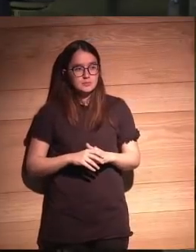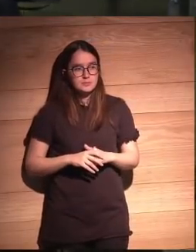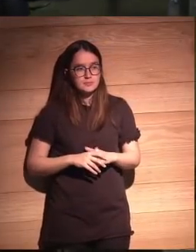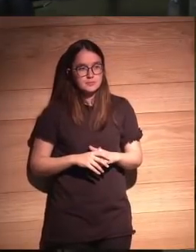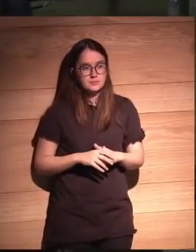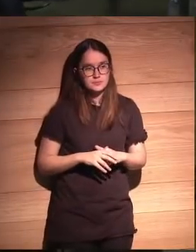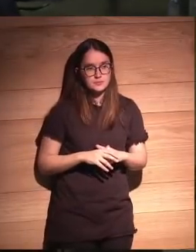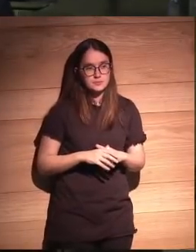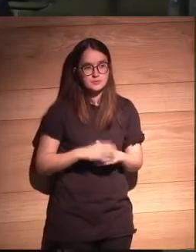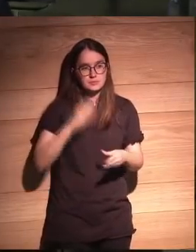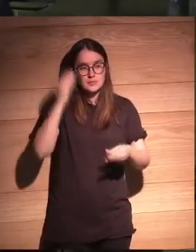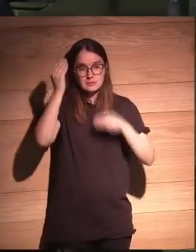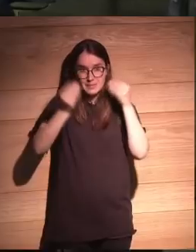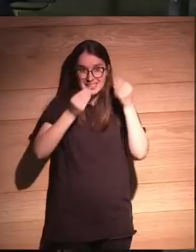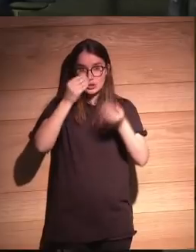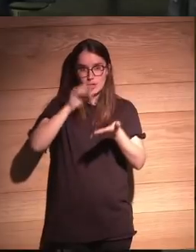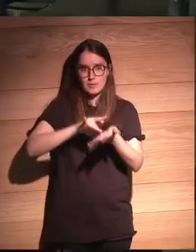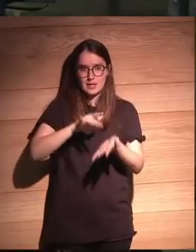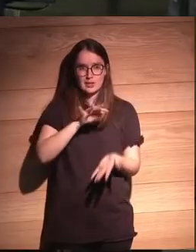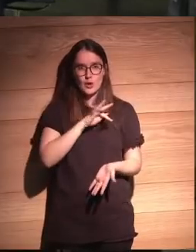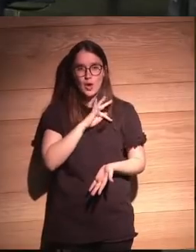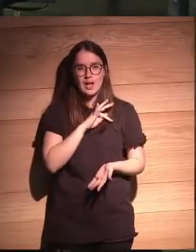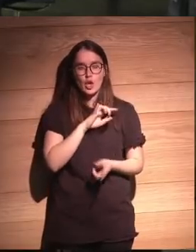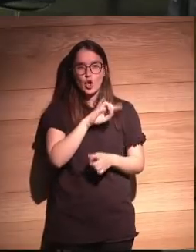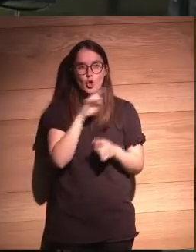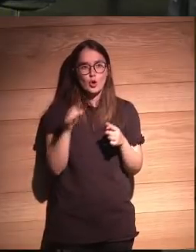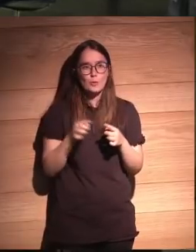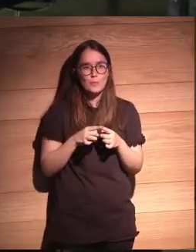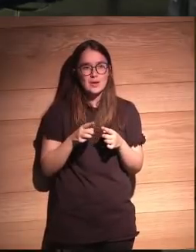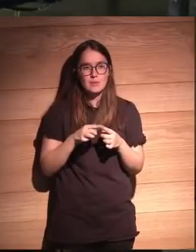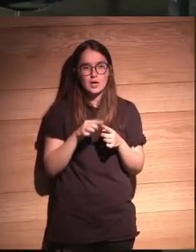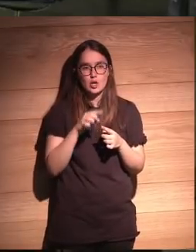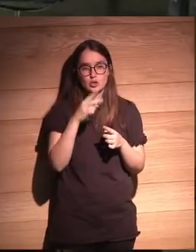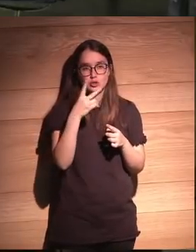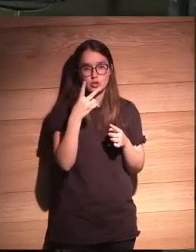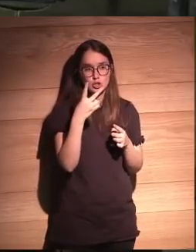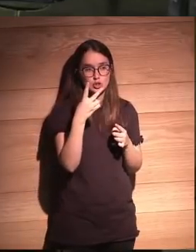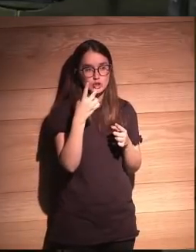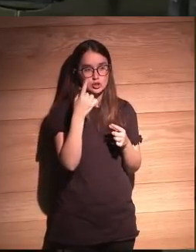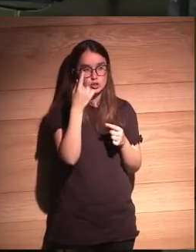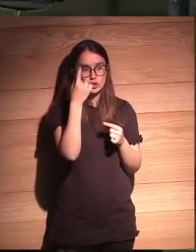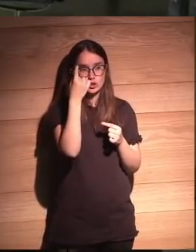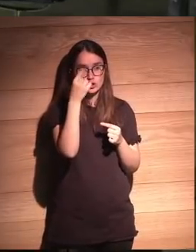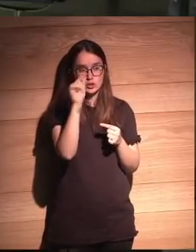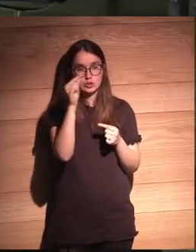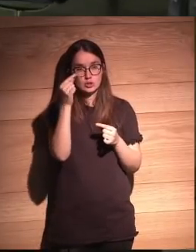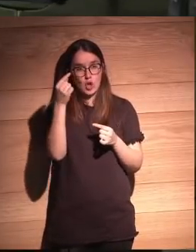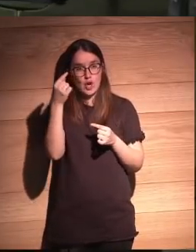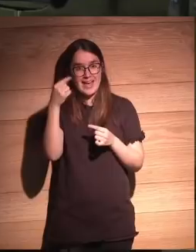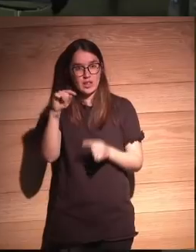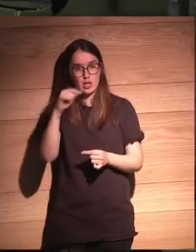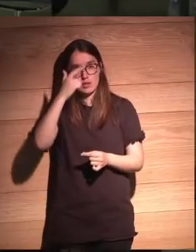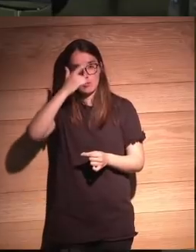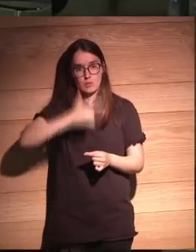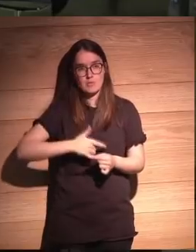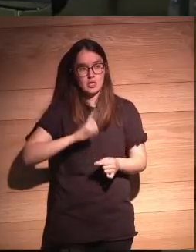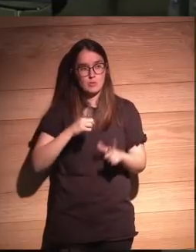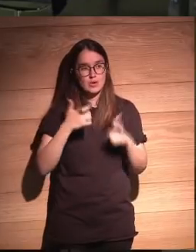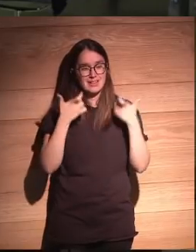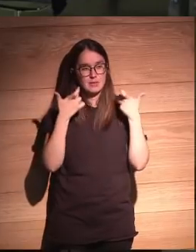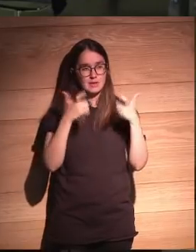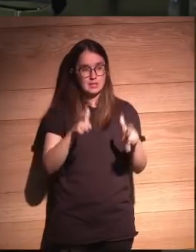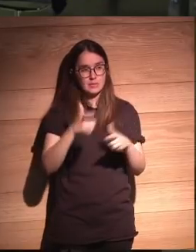Raquel. Bueno, creo que me toca. Lo primero, 2 rectificaciones, ya no por mí, sino por el